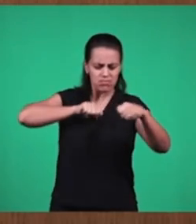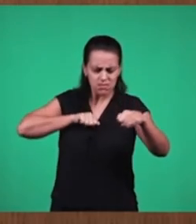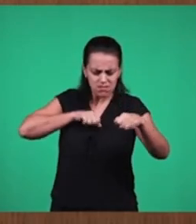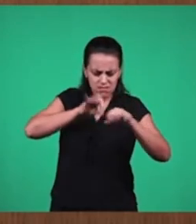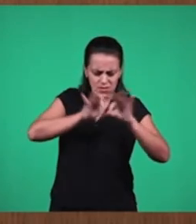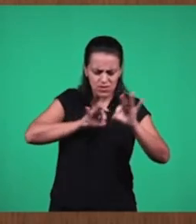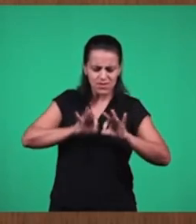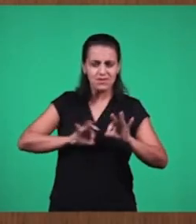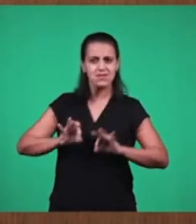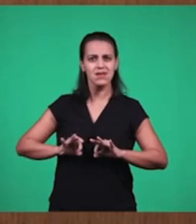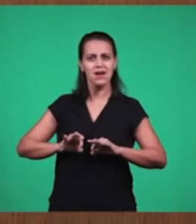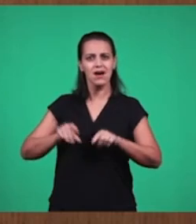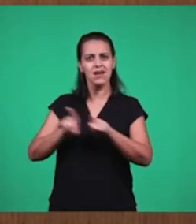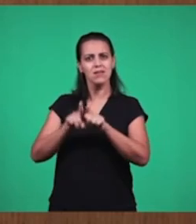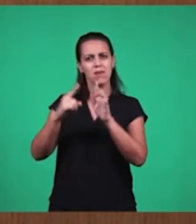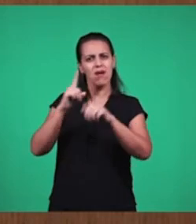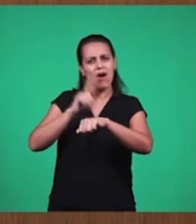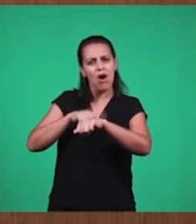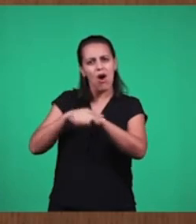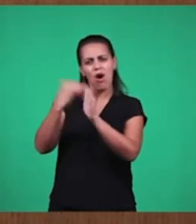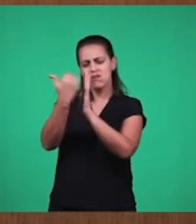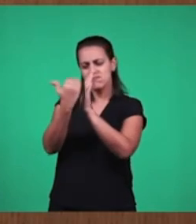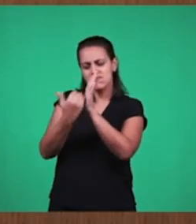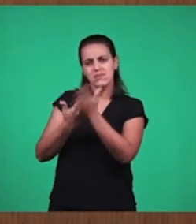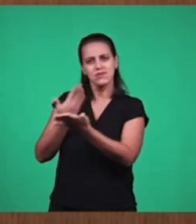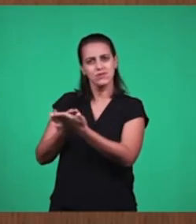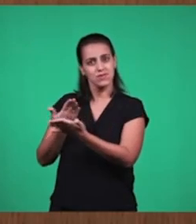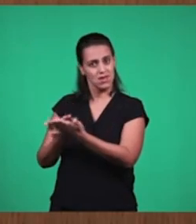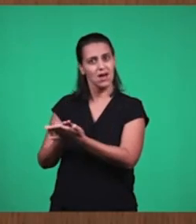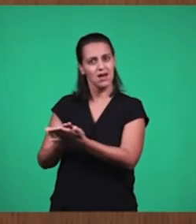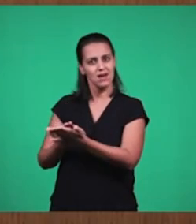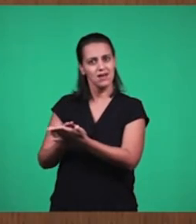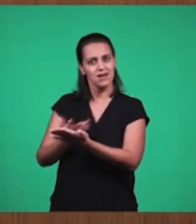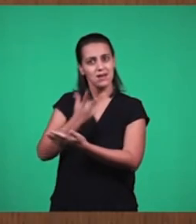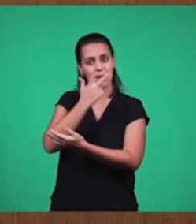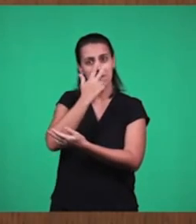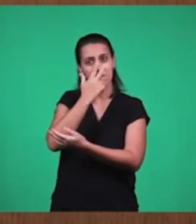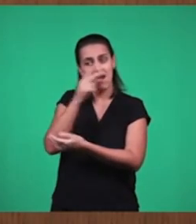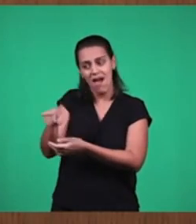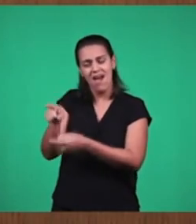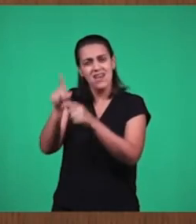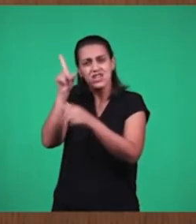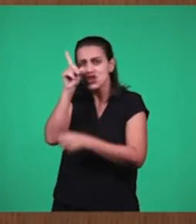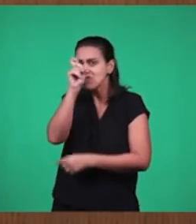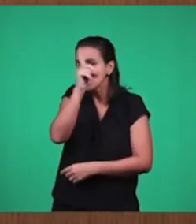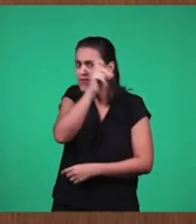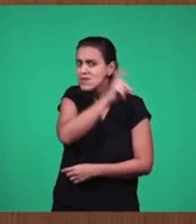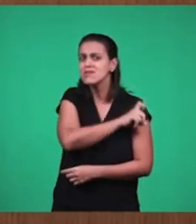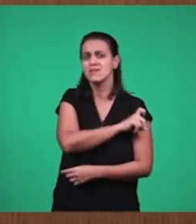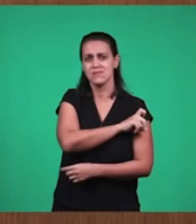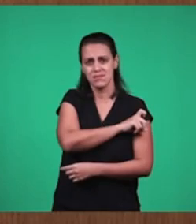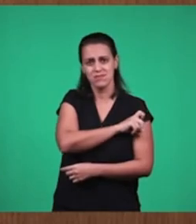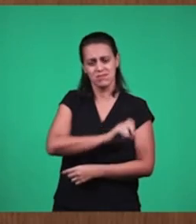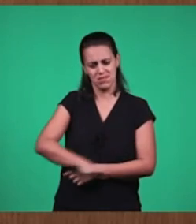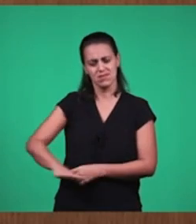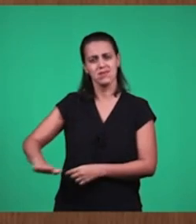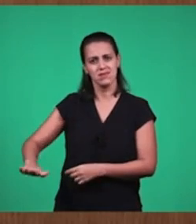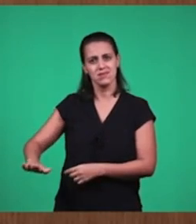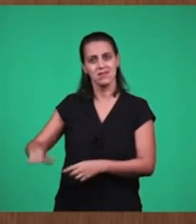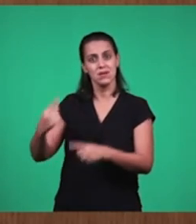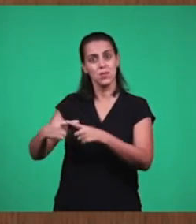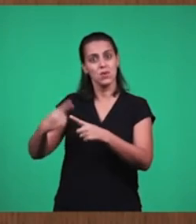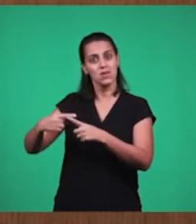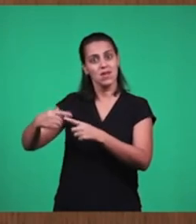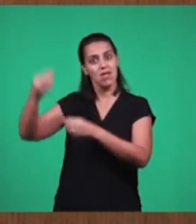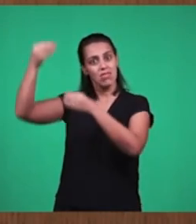horarios para estudiar en casa. Para los niños eso es una tarea muy compleja, porque sus